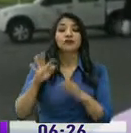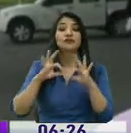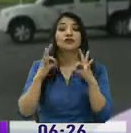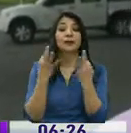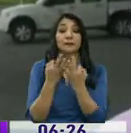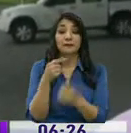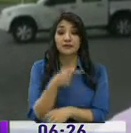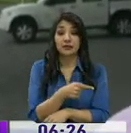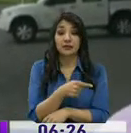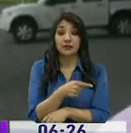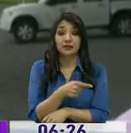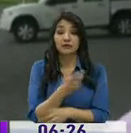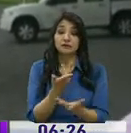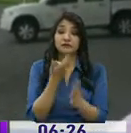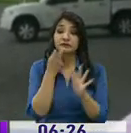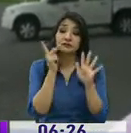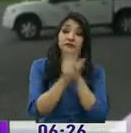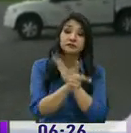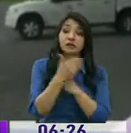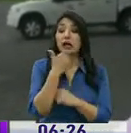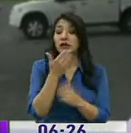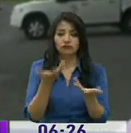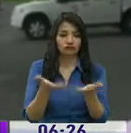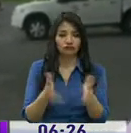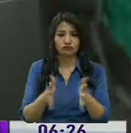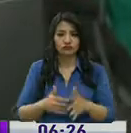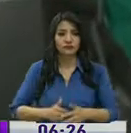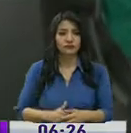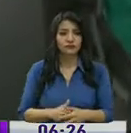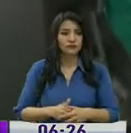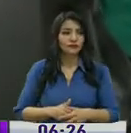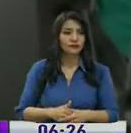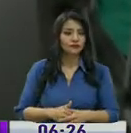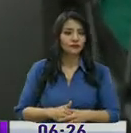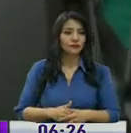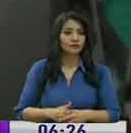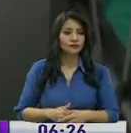víctima aún no han presentado alguna denuncia. Informó Carmita Argotti.